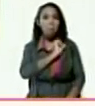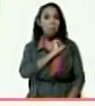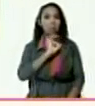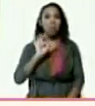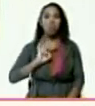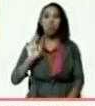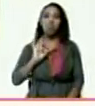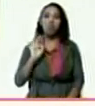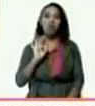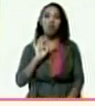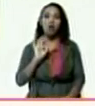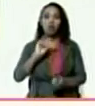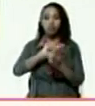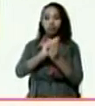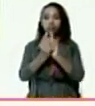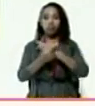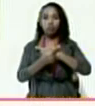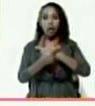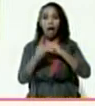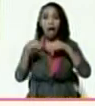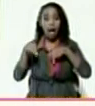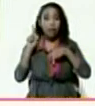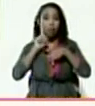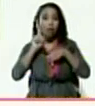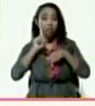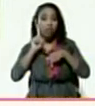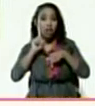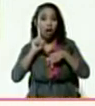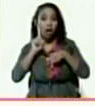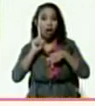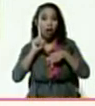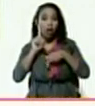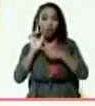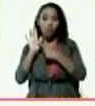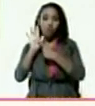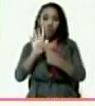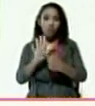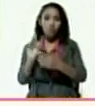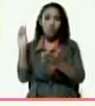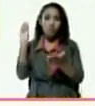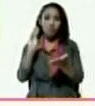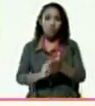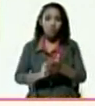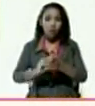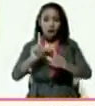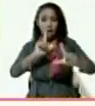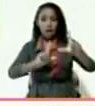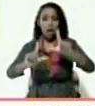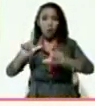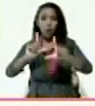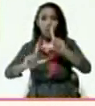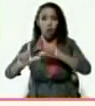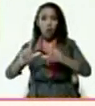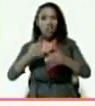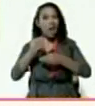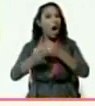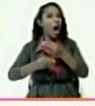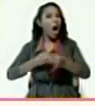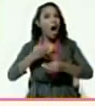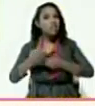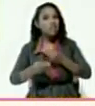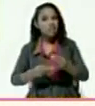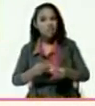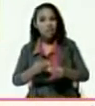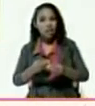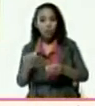nada cobarde, al contrario. Estas mentiras montadas en laboratorio lo que hacen es